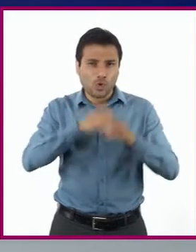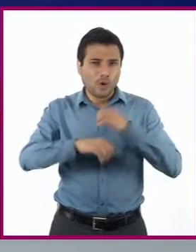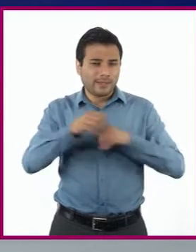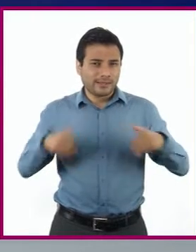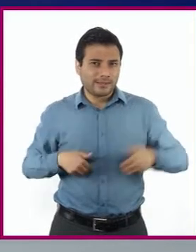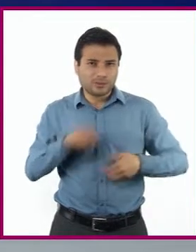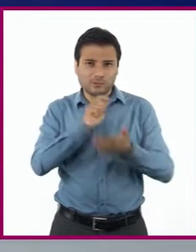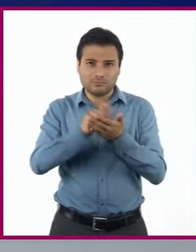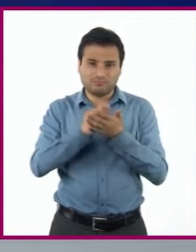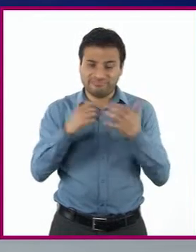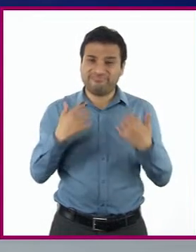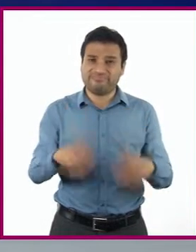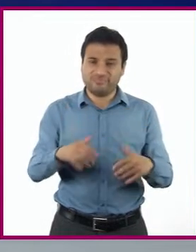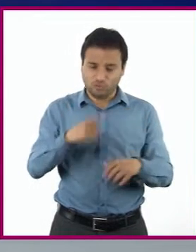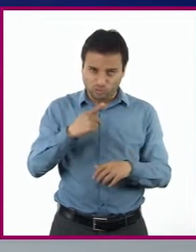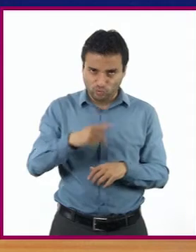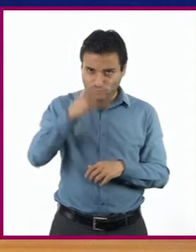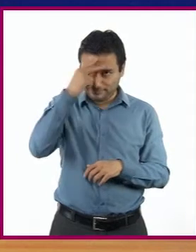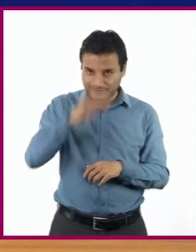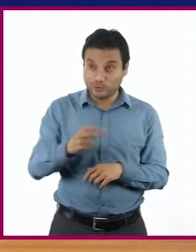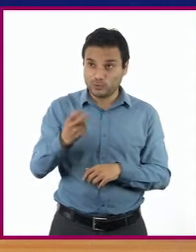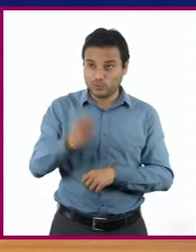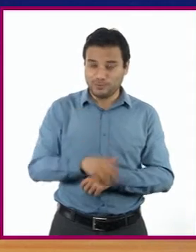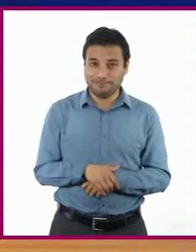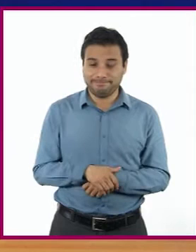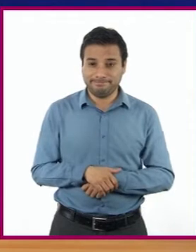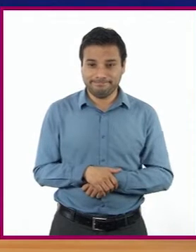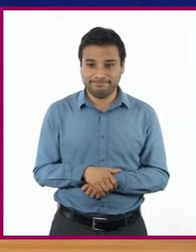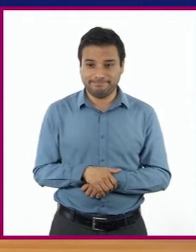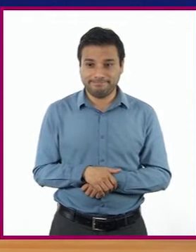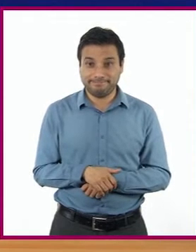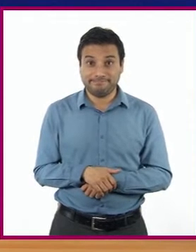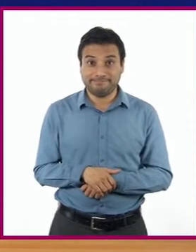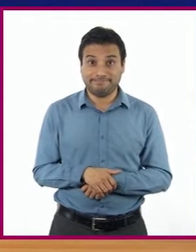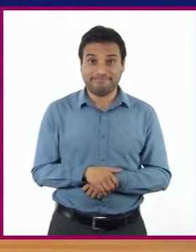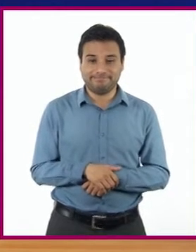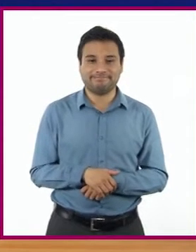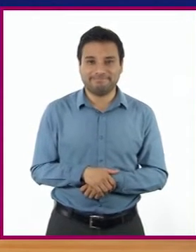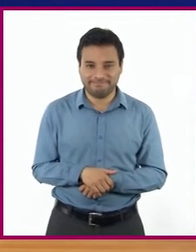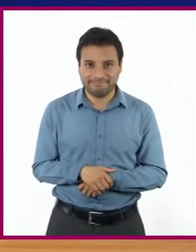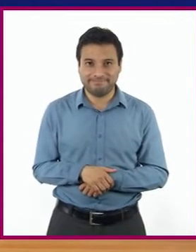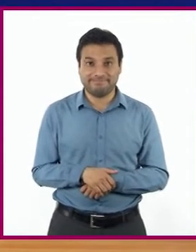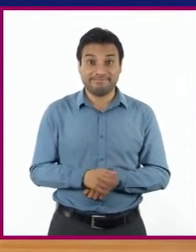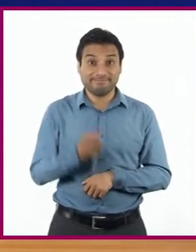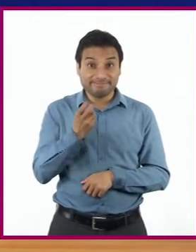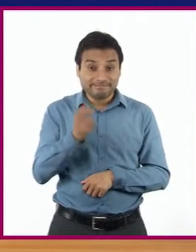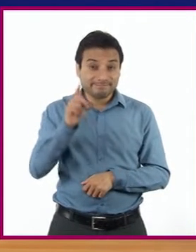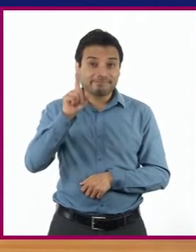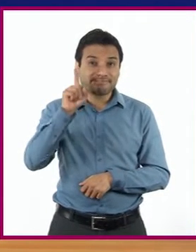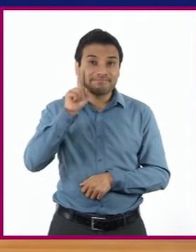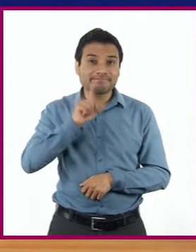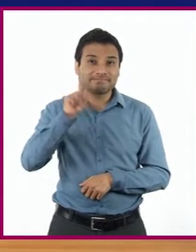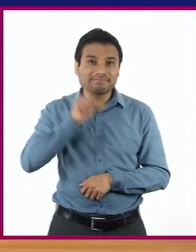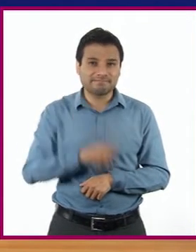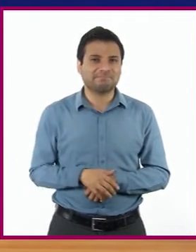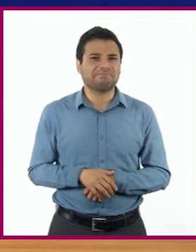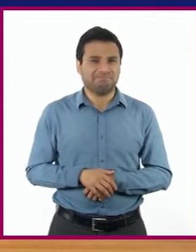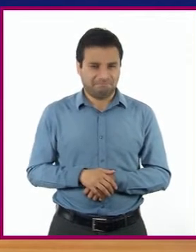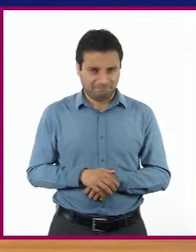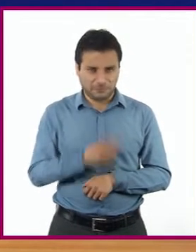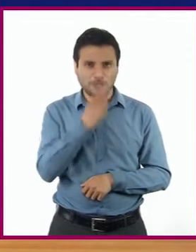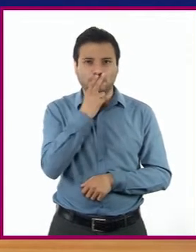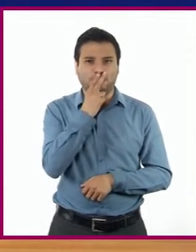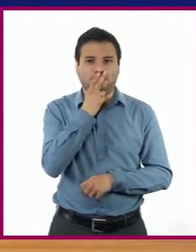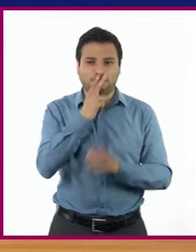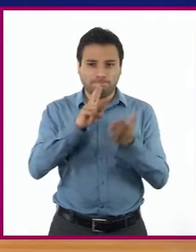más prolíficas de nuestro país. Exactamente, profesor. Elena Garro fue una mujer de gran valía para nuestro